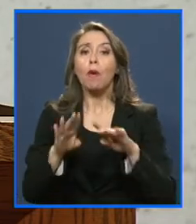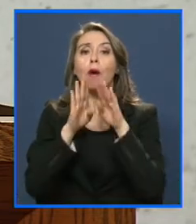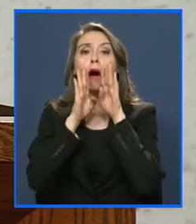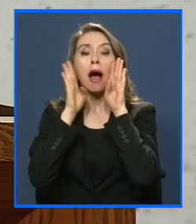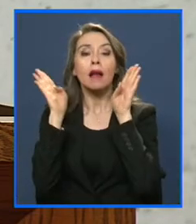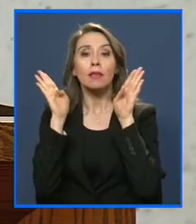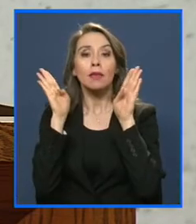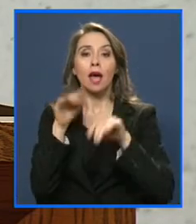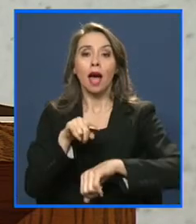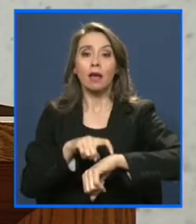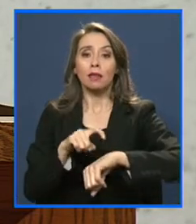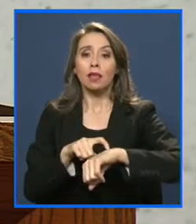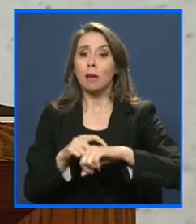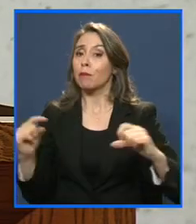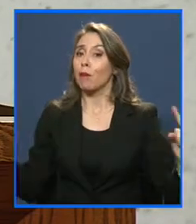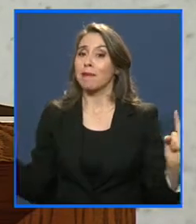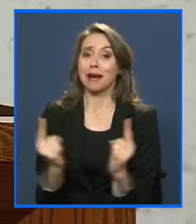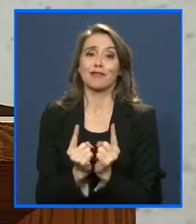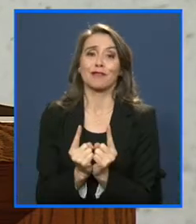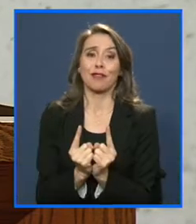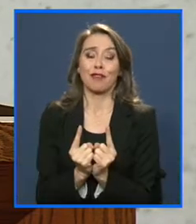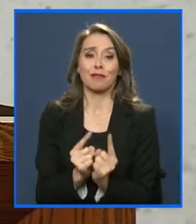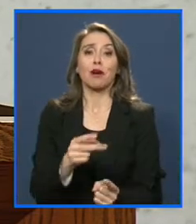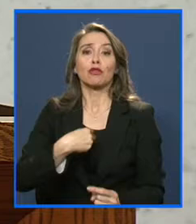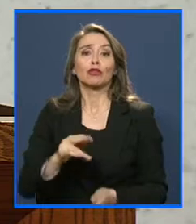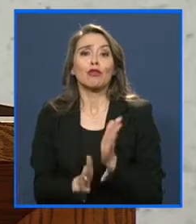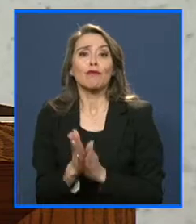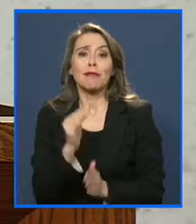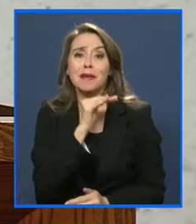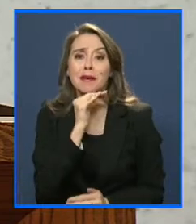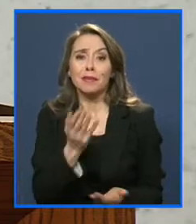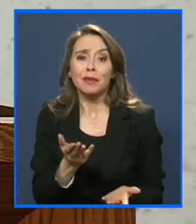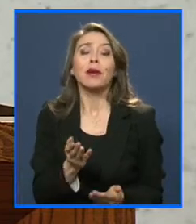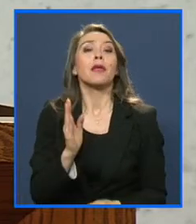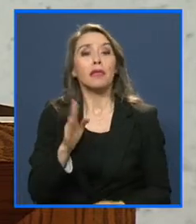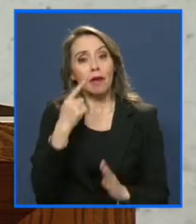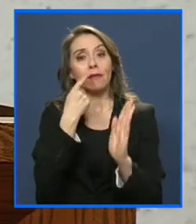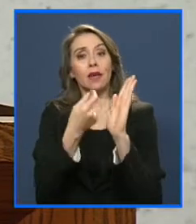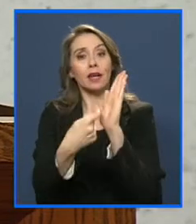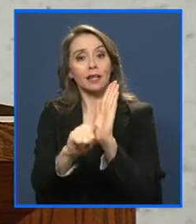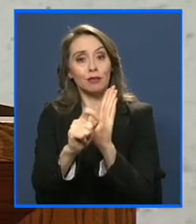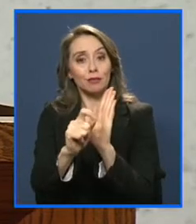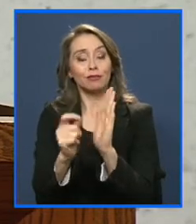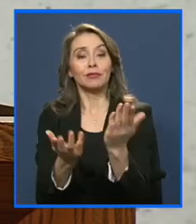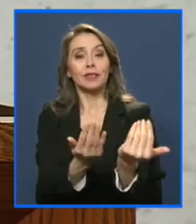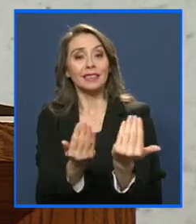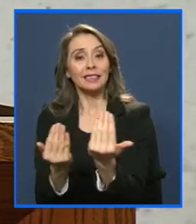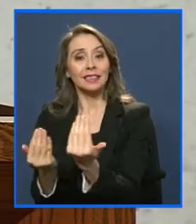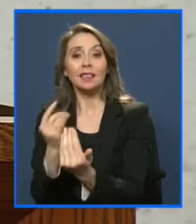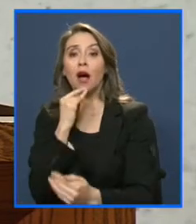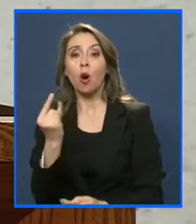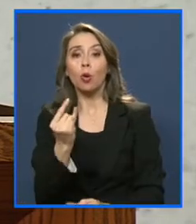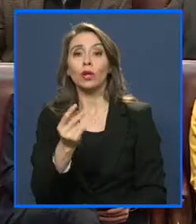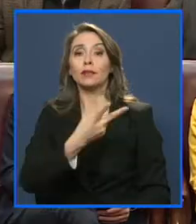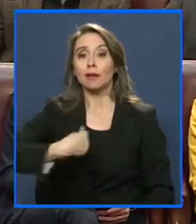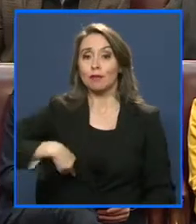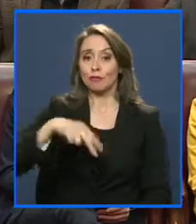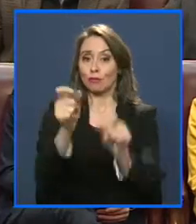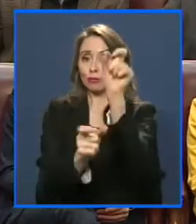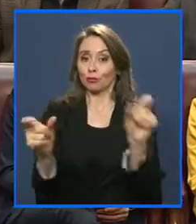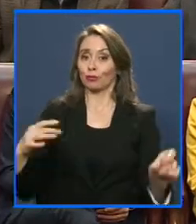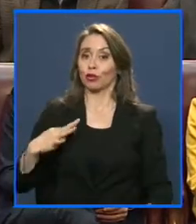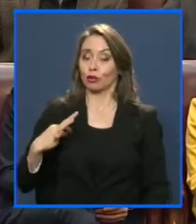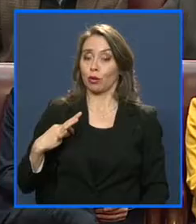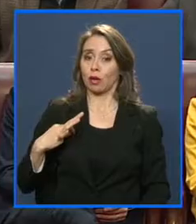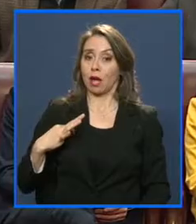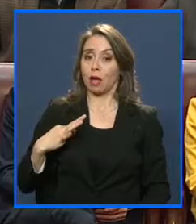el tiempo se acorta y de allí nuestro apremio debemos reconocer que las necesidades de urgencia de nuestros ciudadanos nos